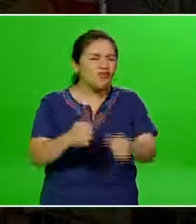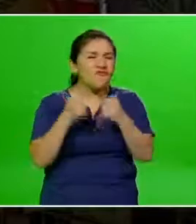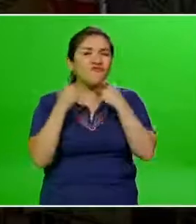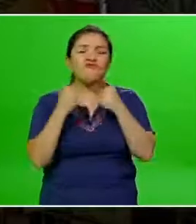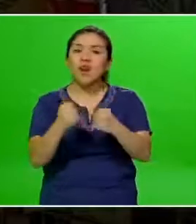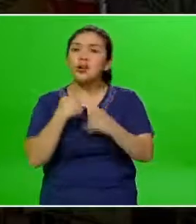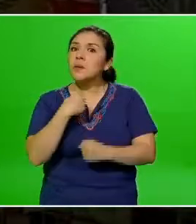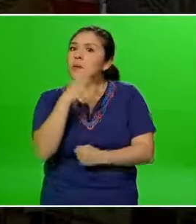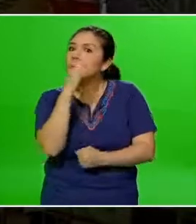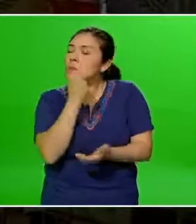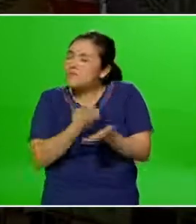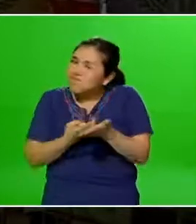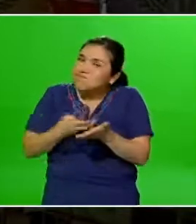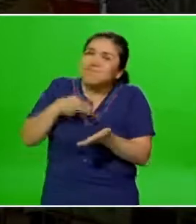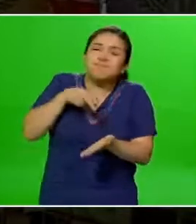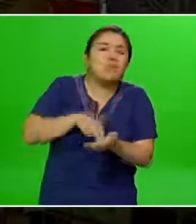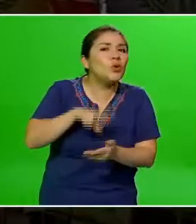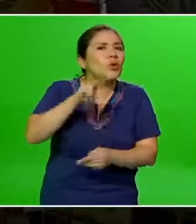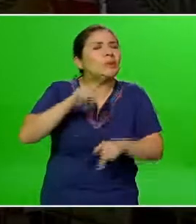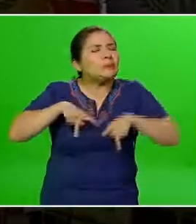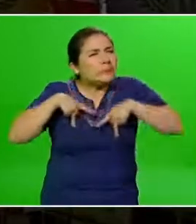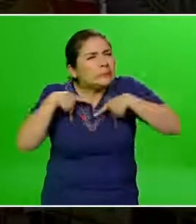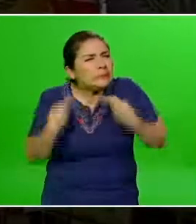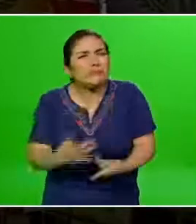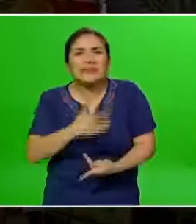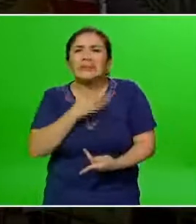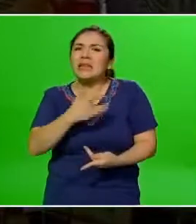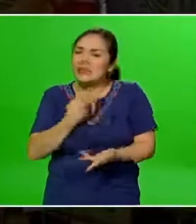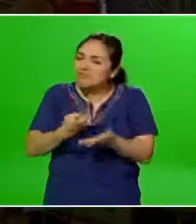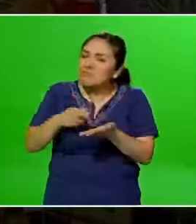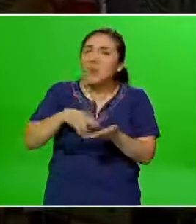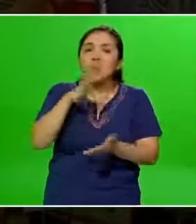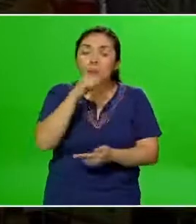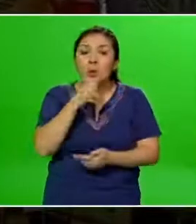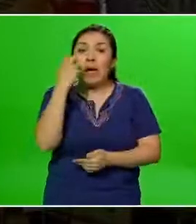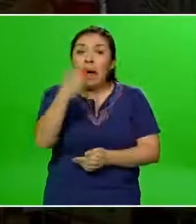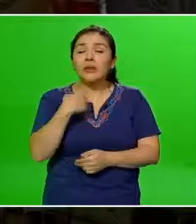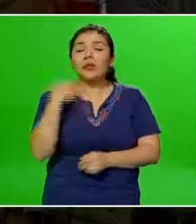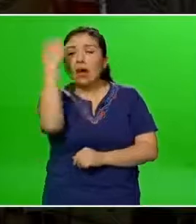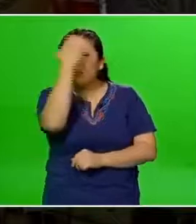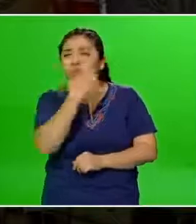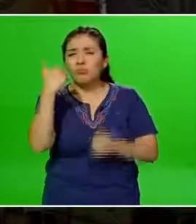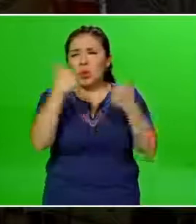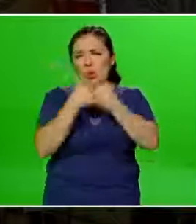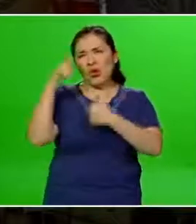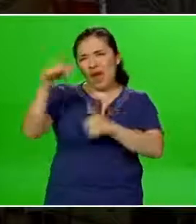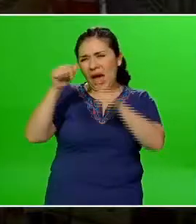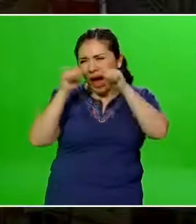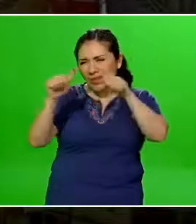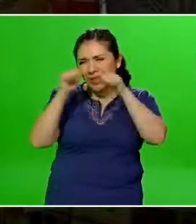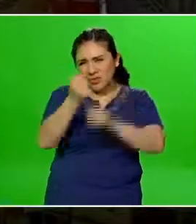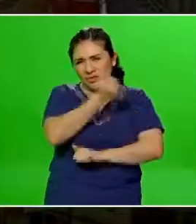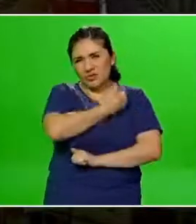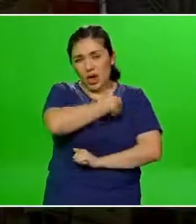no me permitía tener fuerzas para levantarme. Estuvieron monitoreando los de servicios de salud,